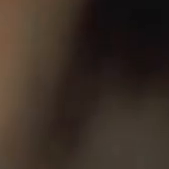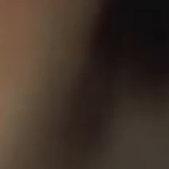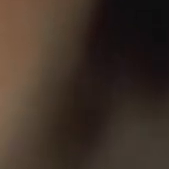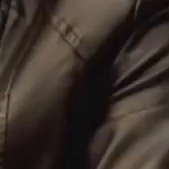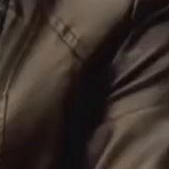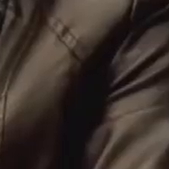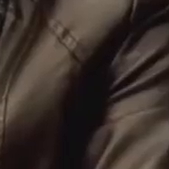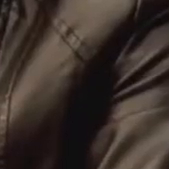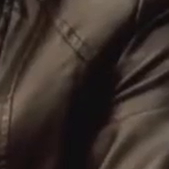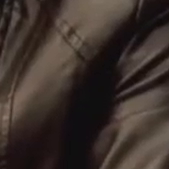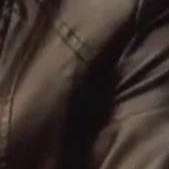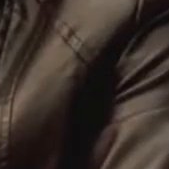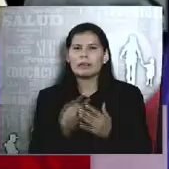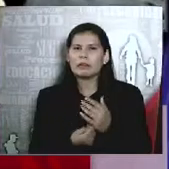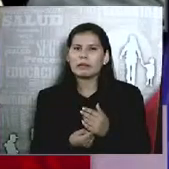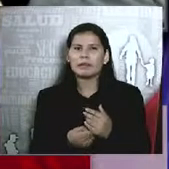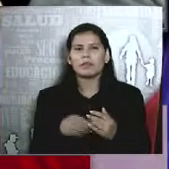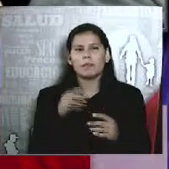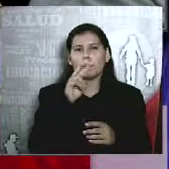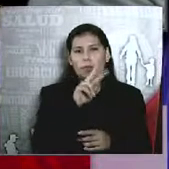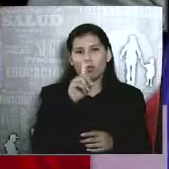47.944 personas, de las cuales